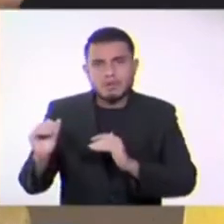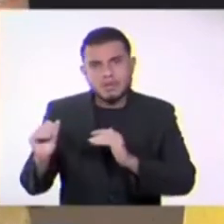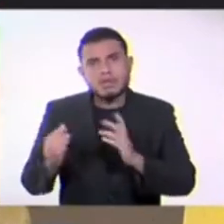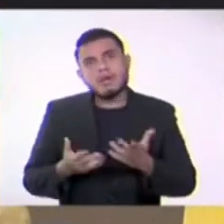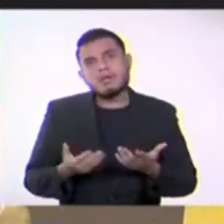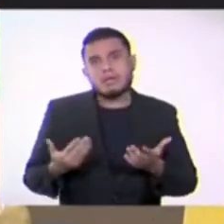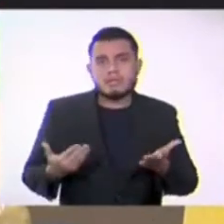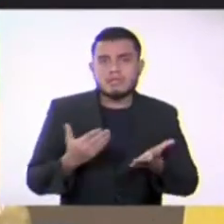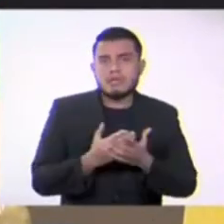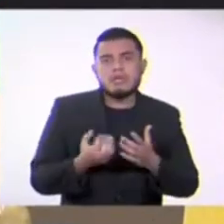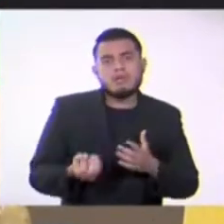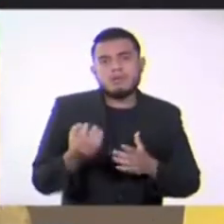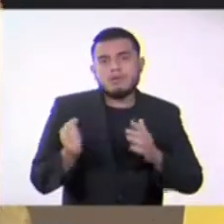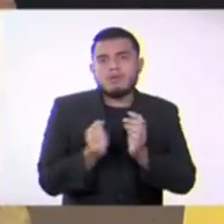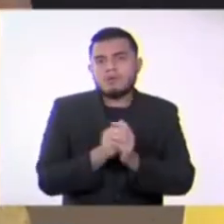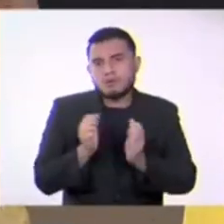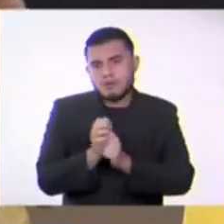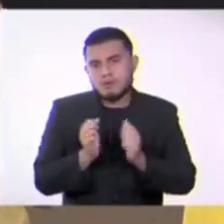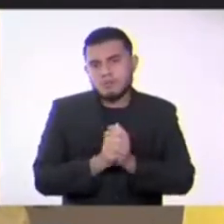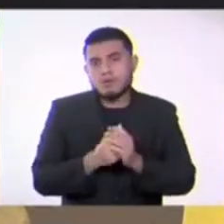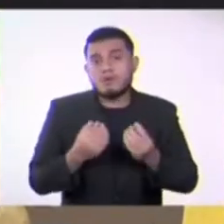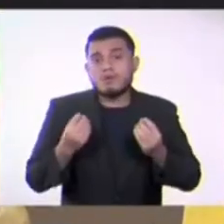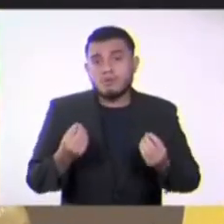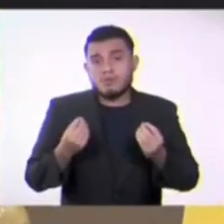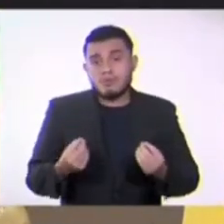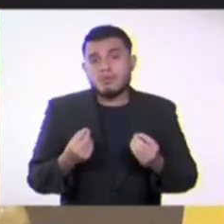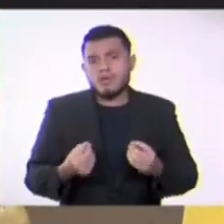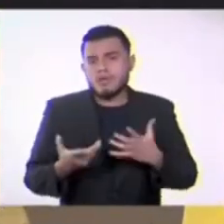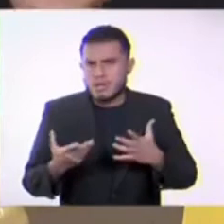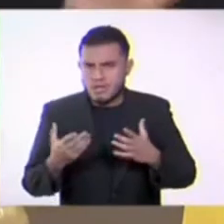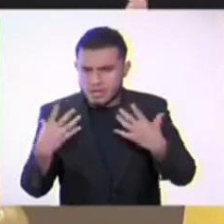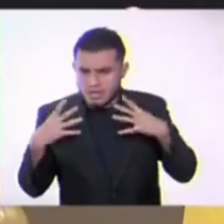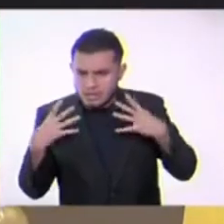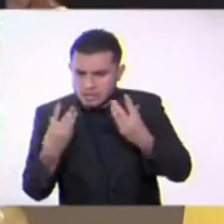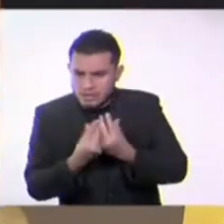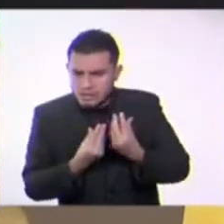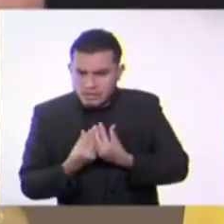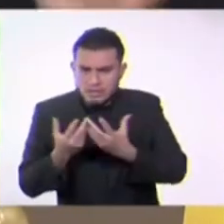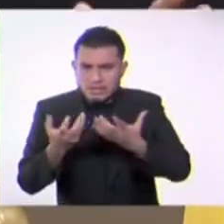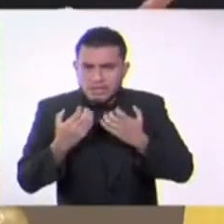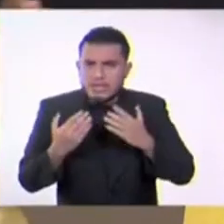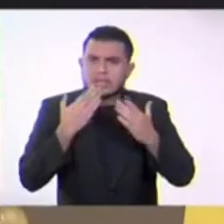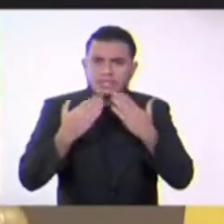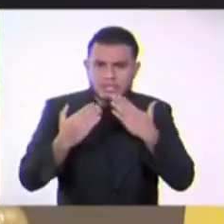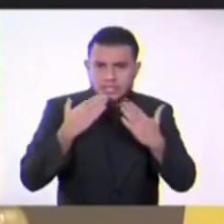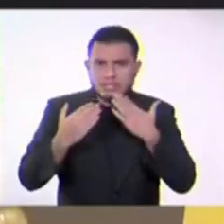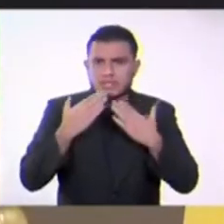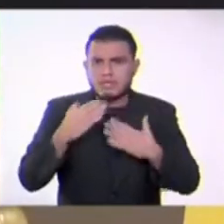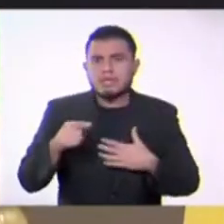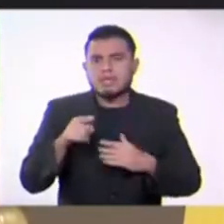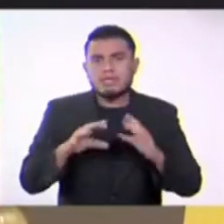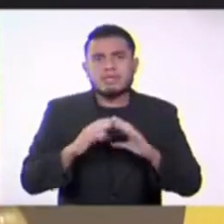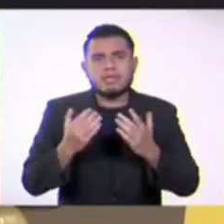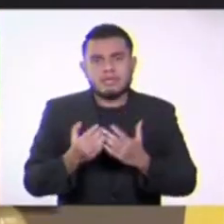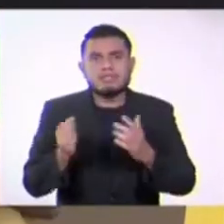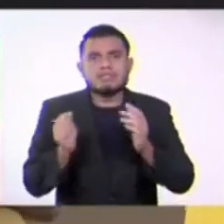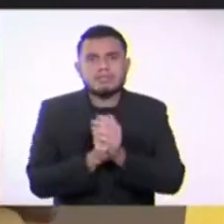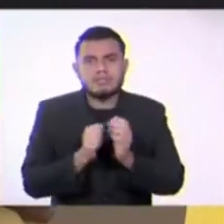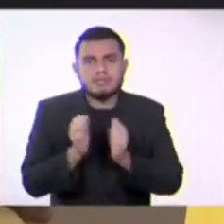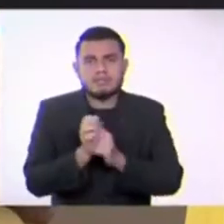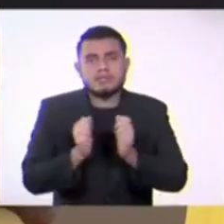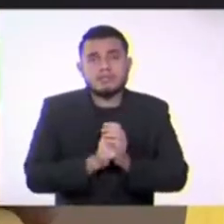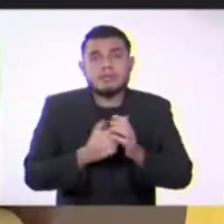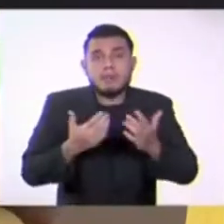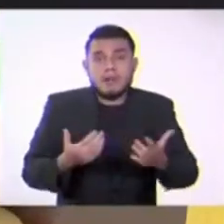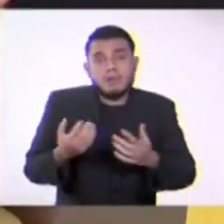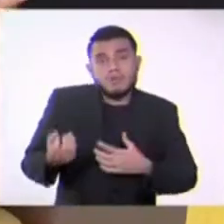nuevos conflictos, entonces cómo las ciencias sociales trataban también de dar cuenta, de explicar este tipo de conflictos